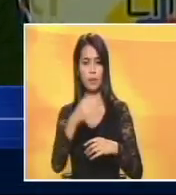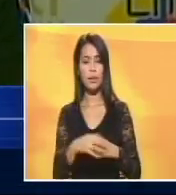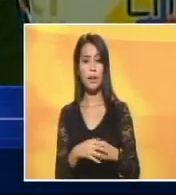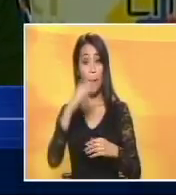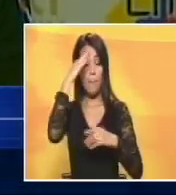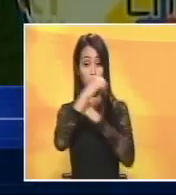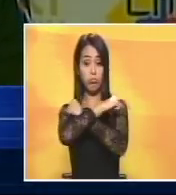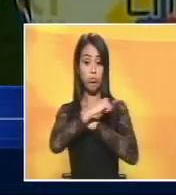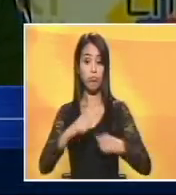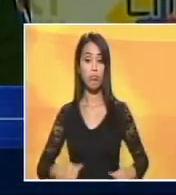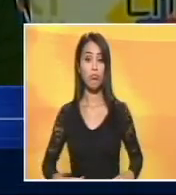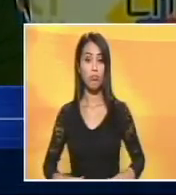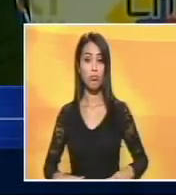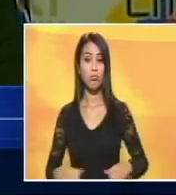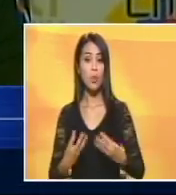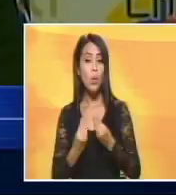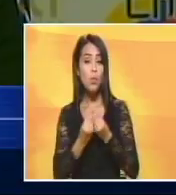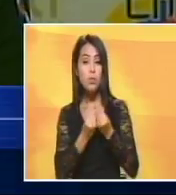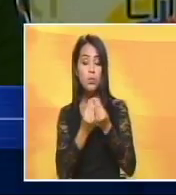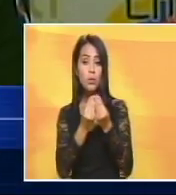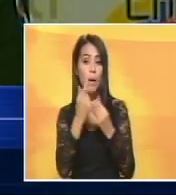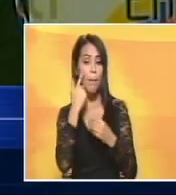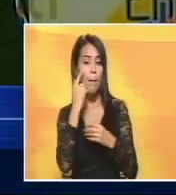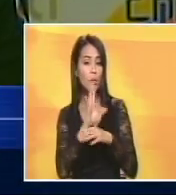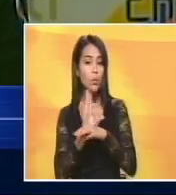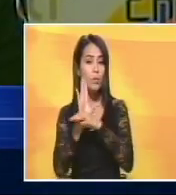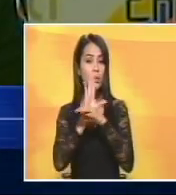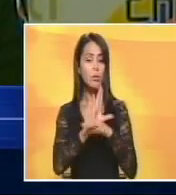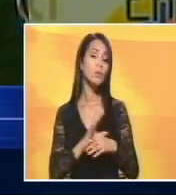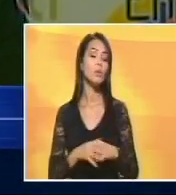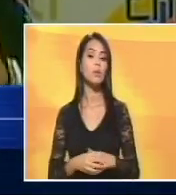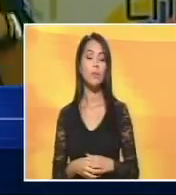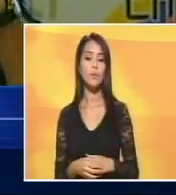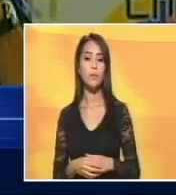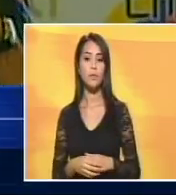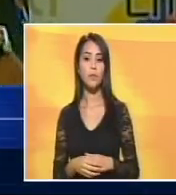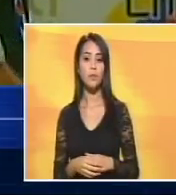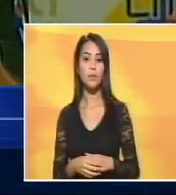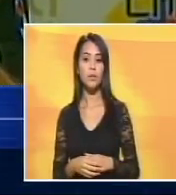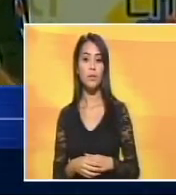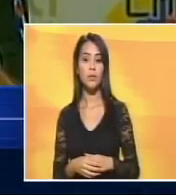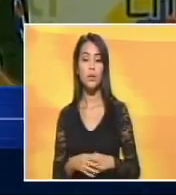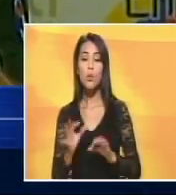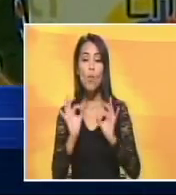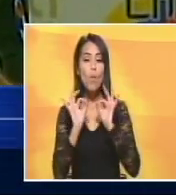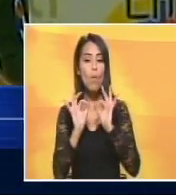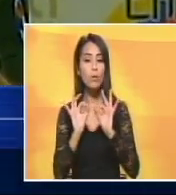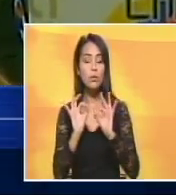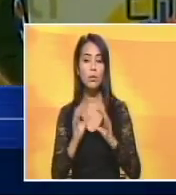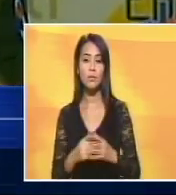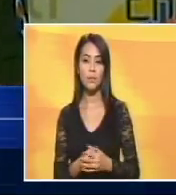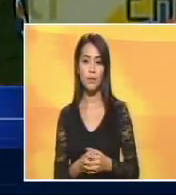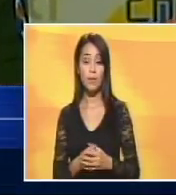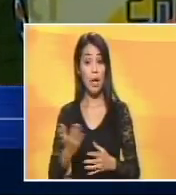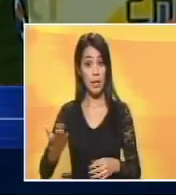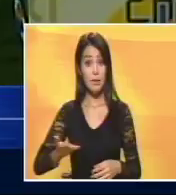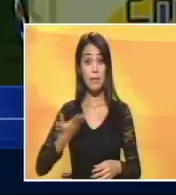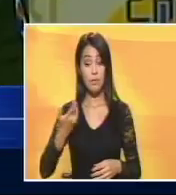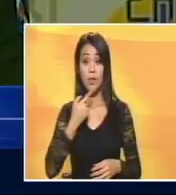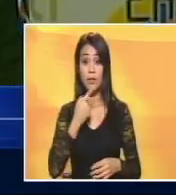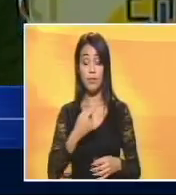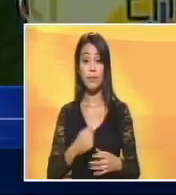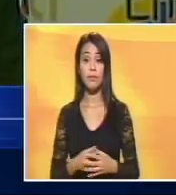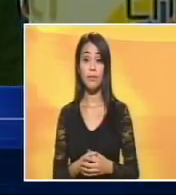Bolivariana acompañada por los órganos de seguridad ciudadana bajo un mando único. Es importante